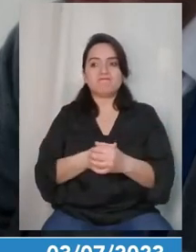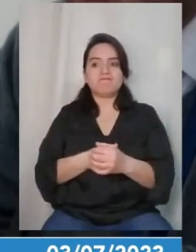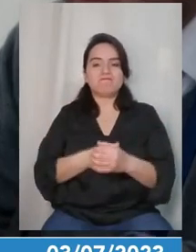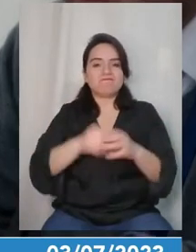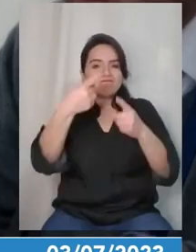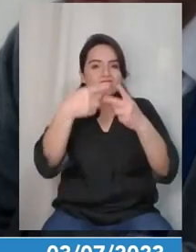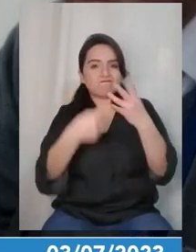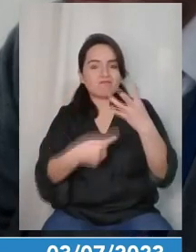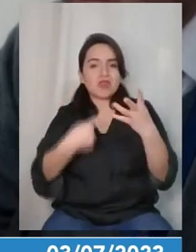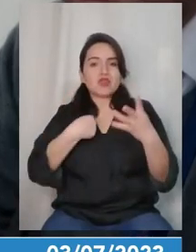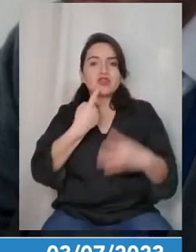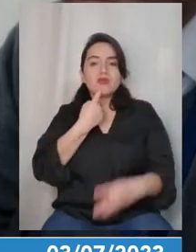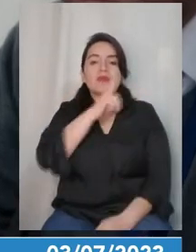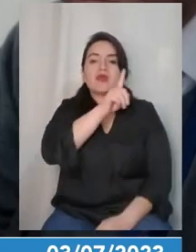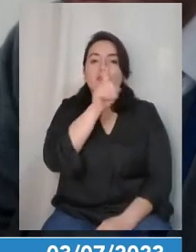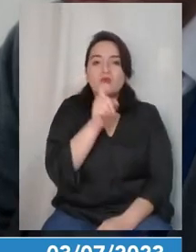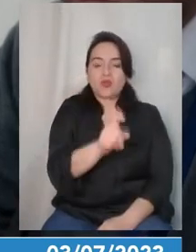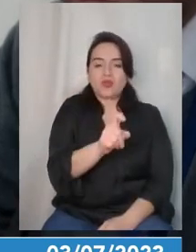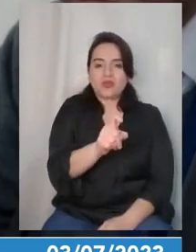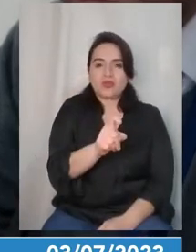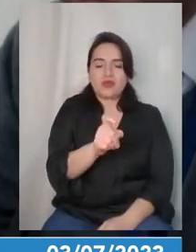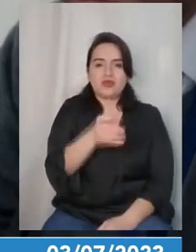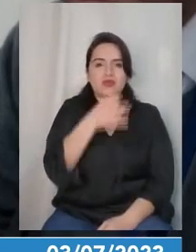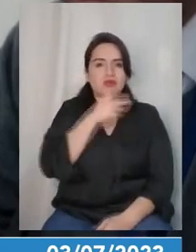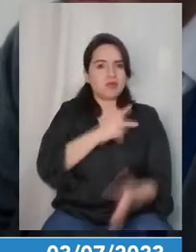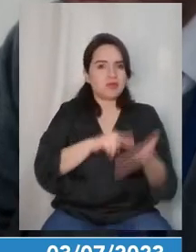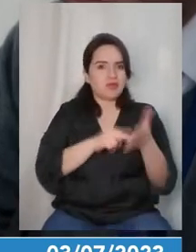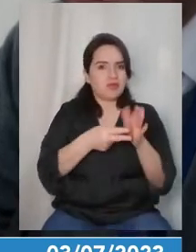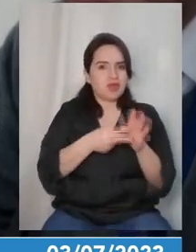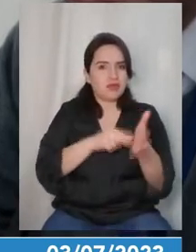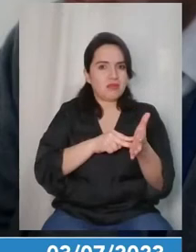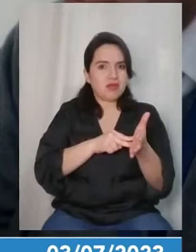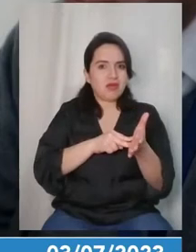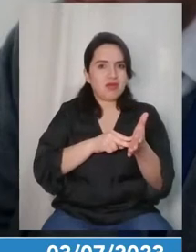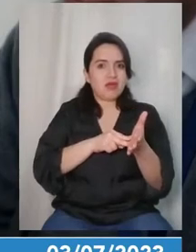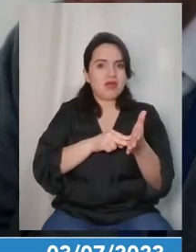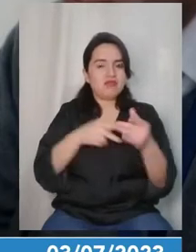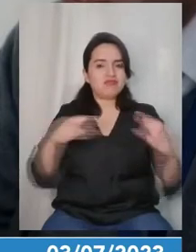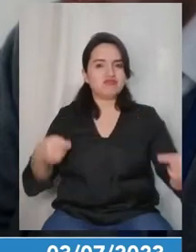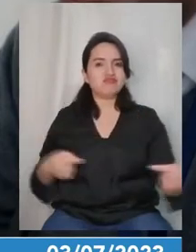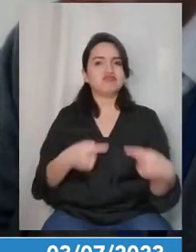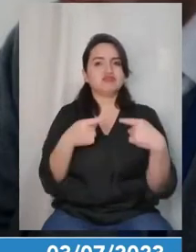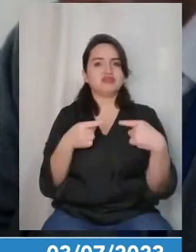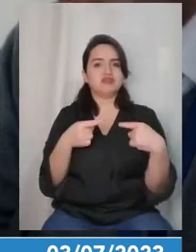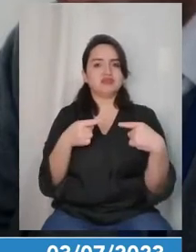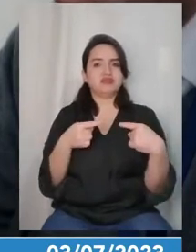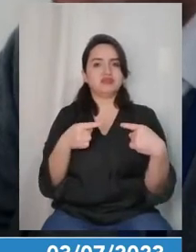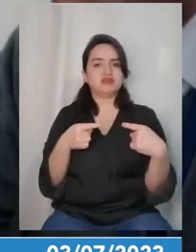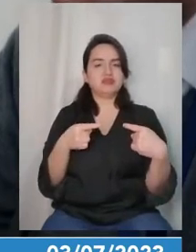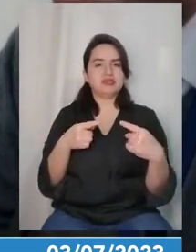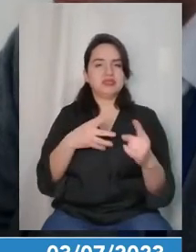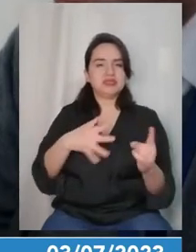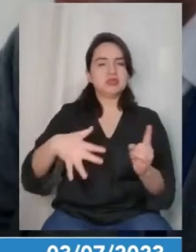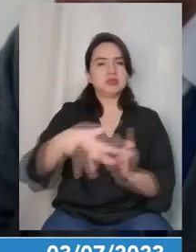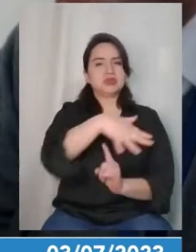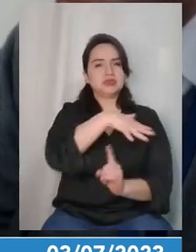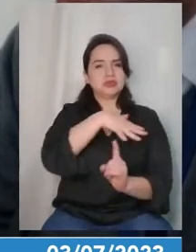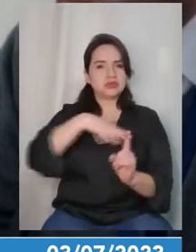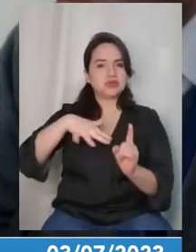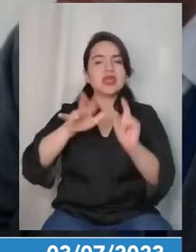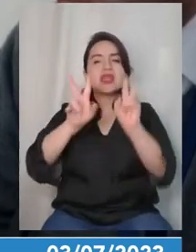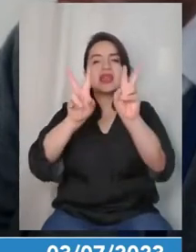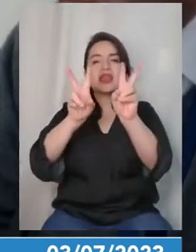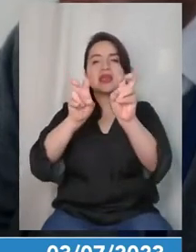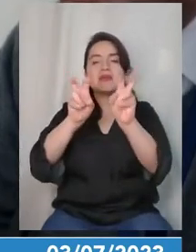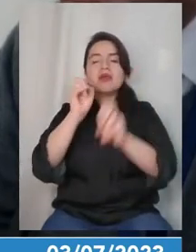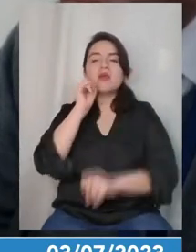pregunta, ¿no hay algún problema, alguna contradicción con estas situaciones respecto de la